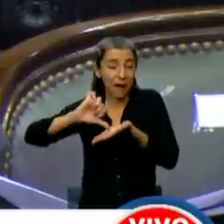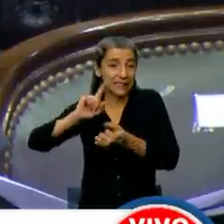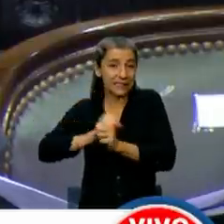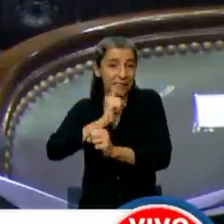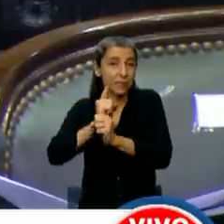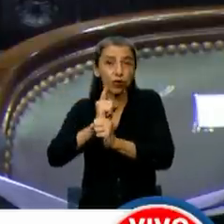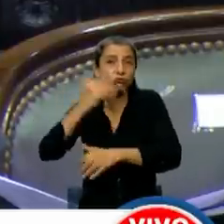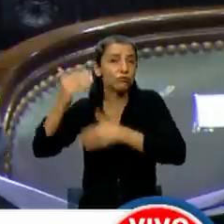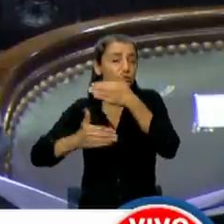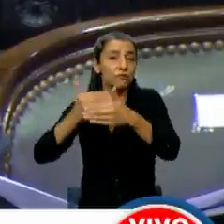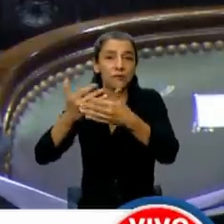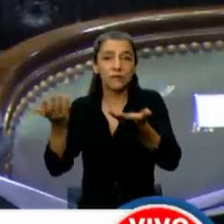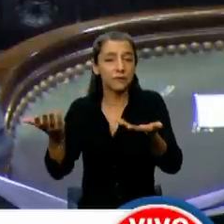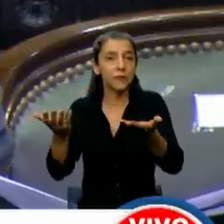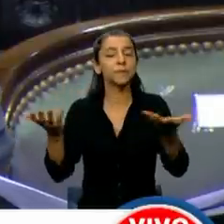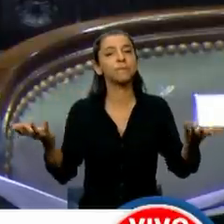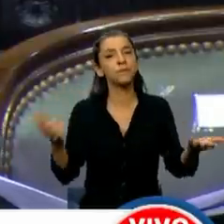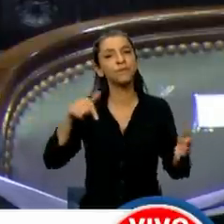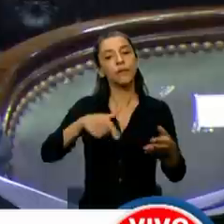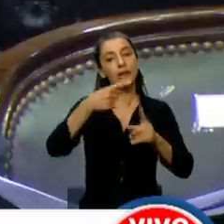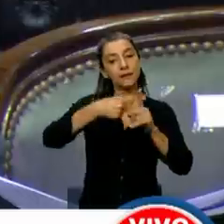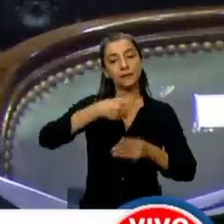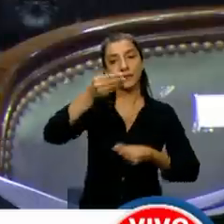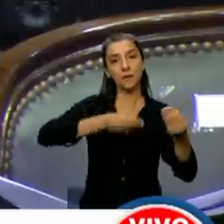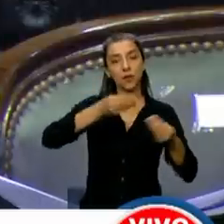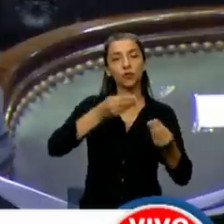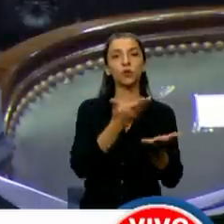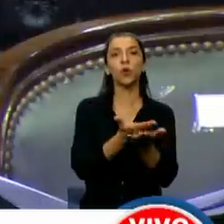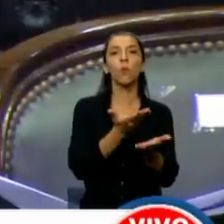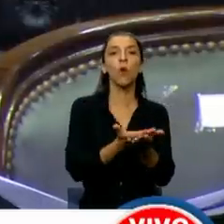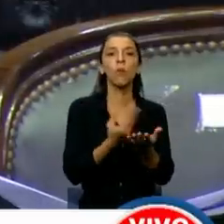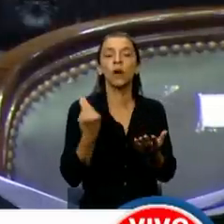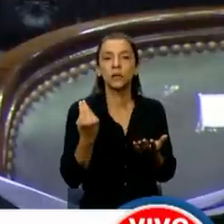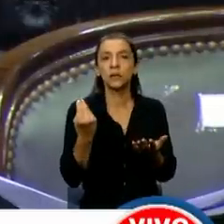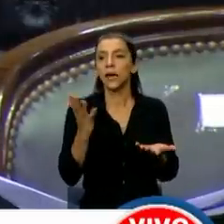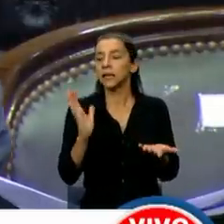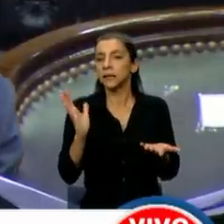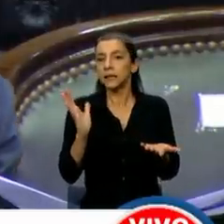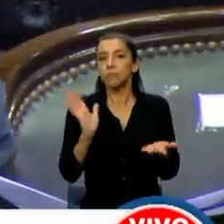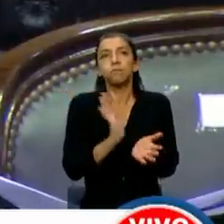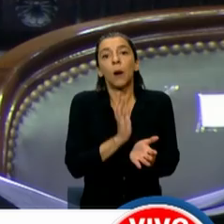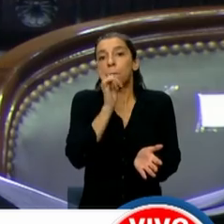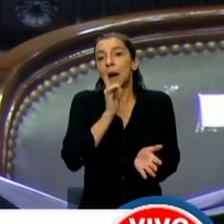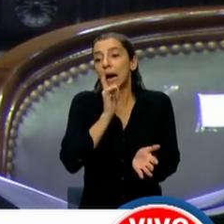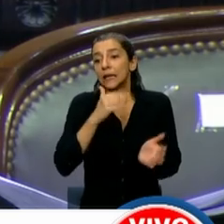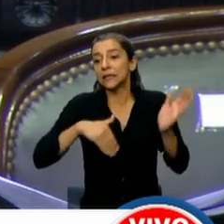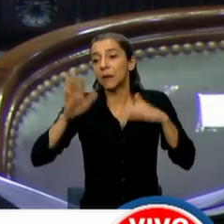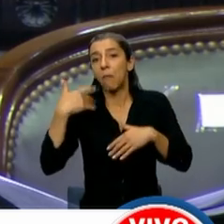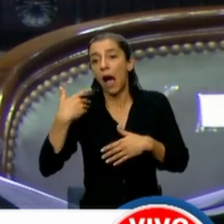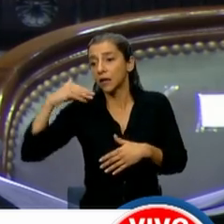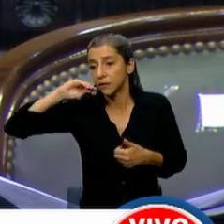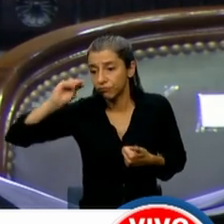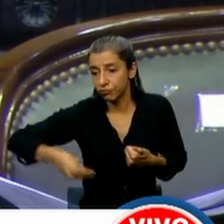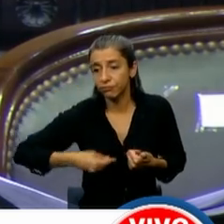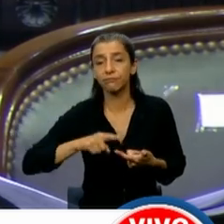en definitiva este presupuesto nos propone más déficit más emisión y